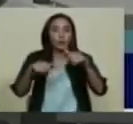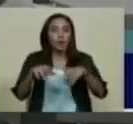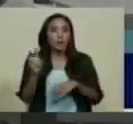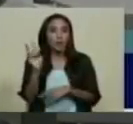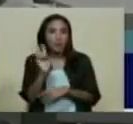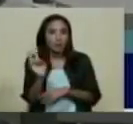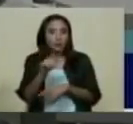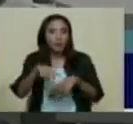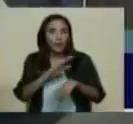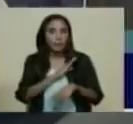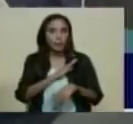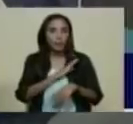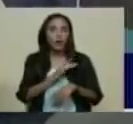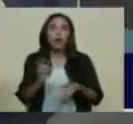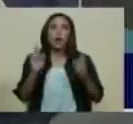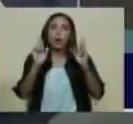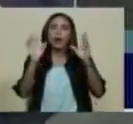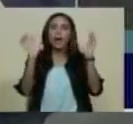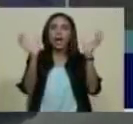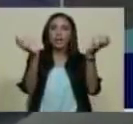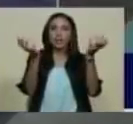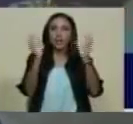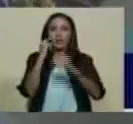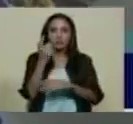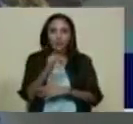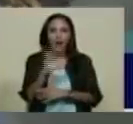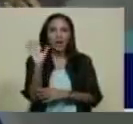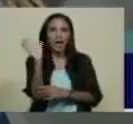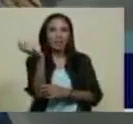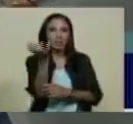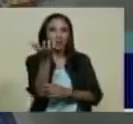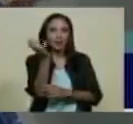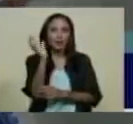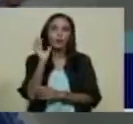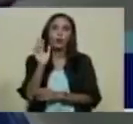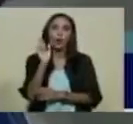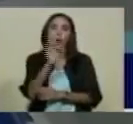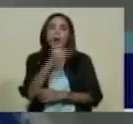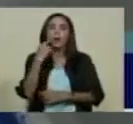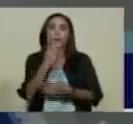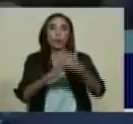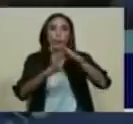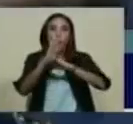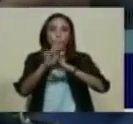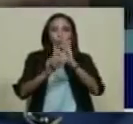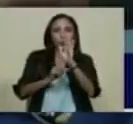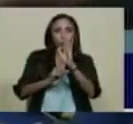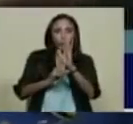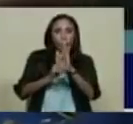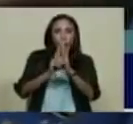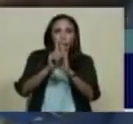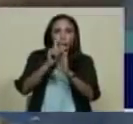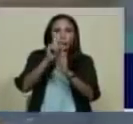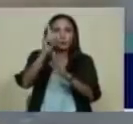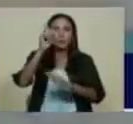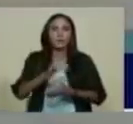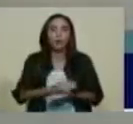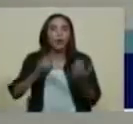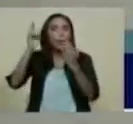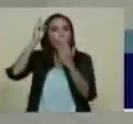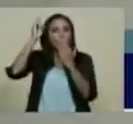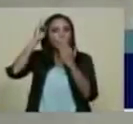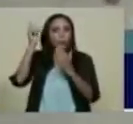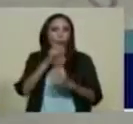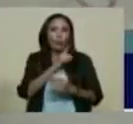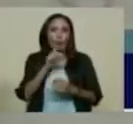presidente, que aspiramos, que cuando culminemos el cuarto satélite que usted ha instruido que se construya, el satélite Guaycaipuro,